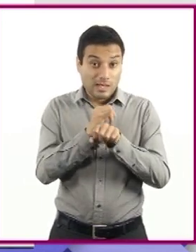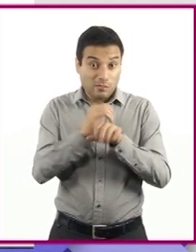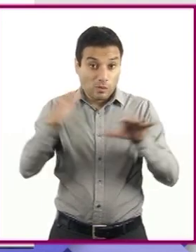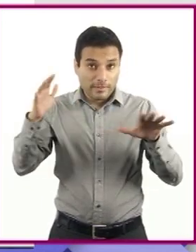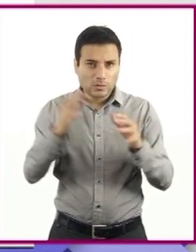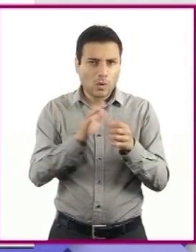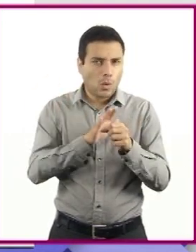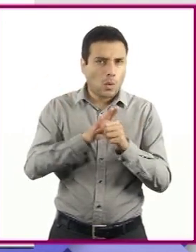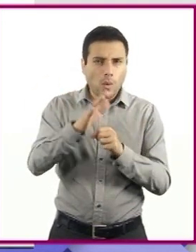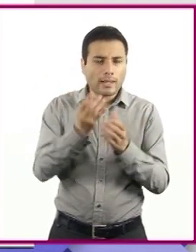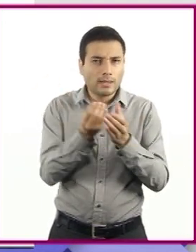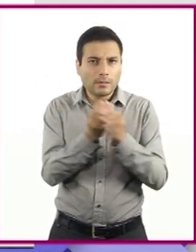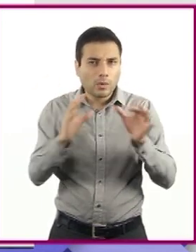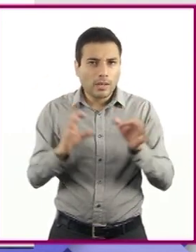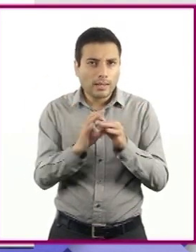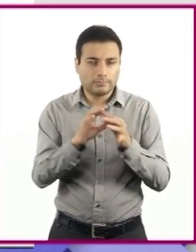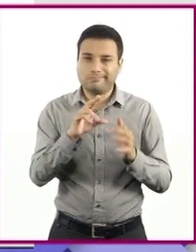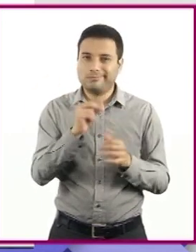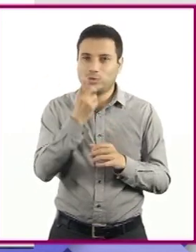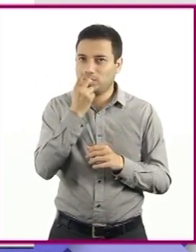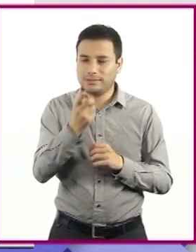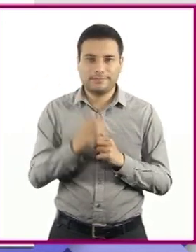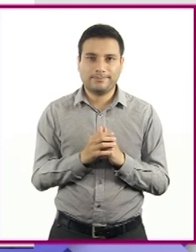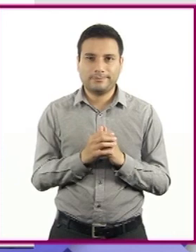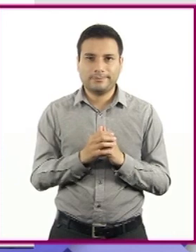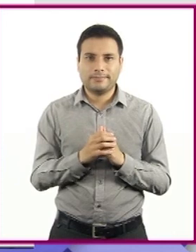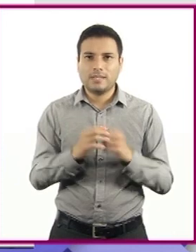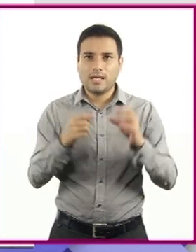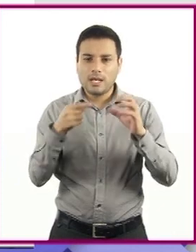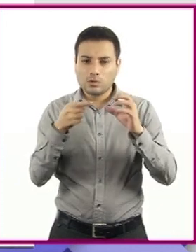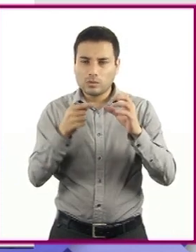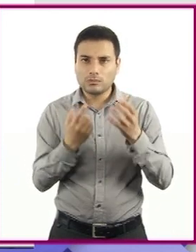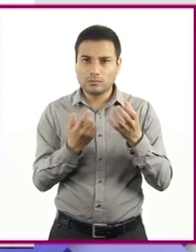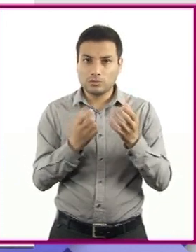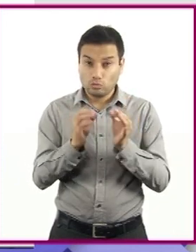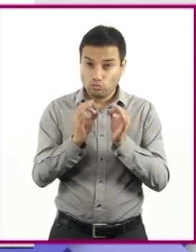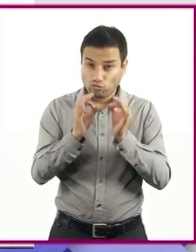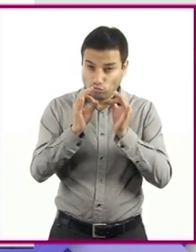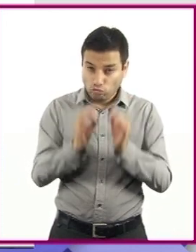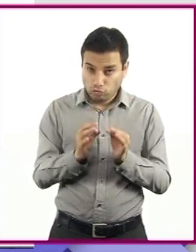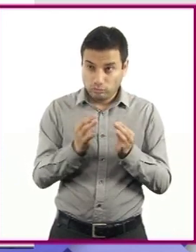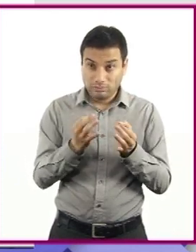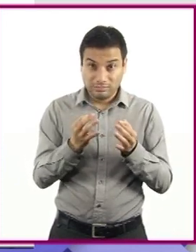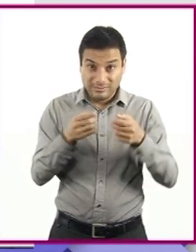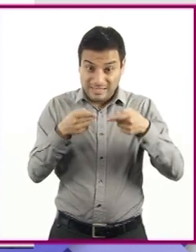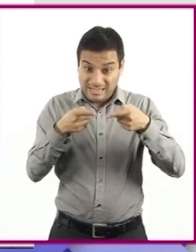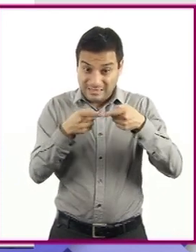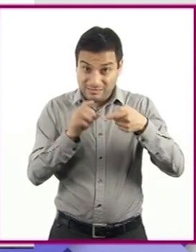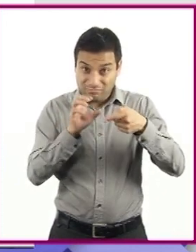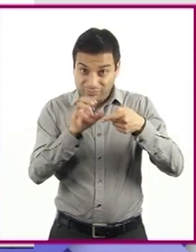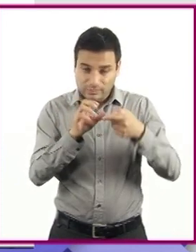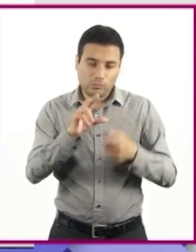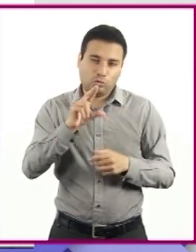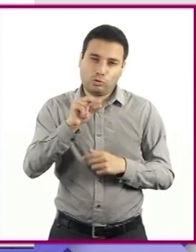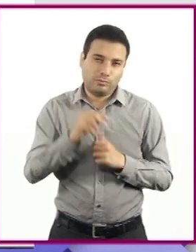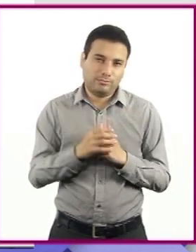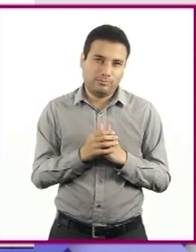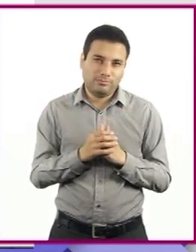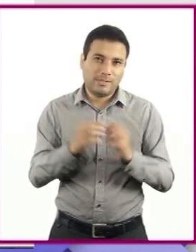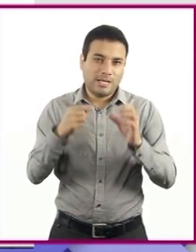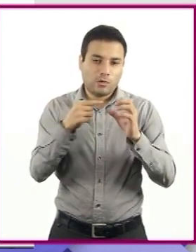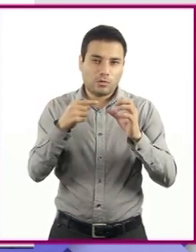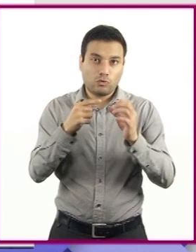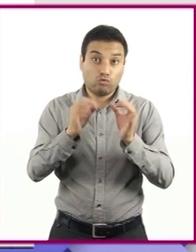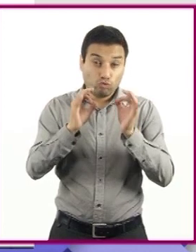tipo de enlace entre átomos. Los electrones no se encuentran en los vértices de un cubo y los electrones no